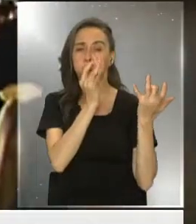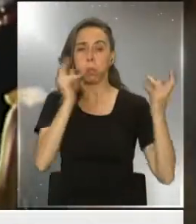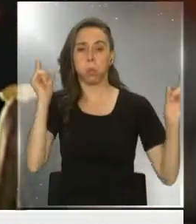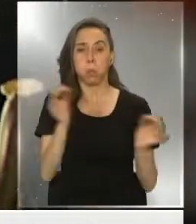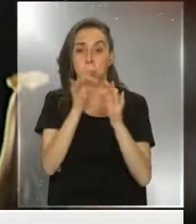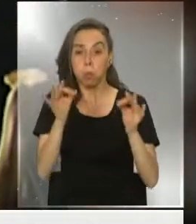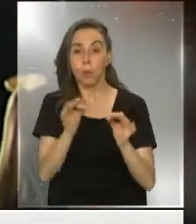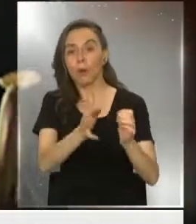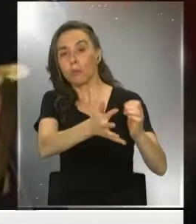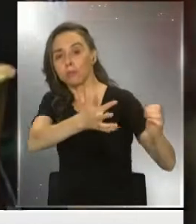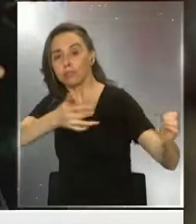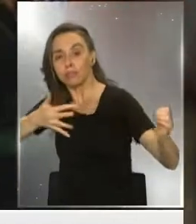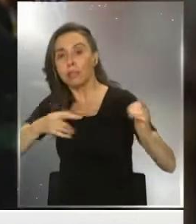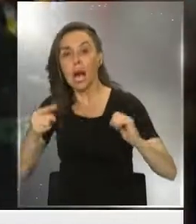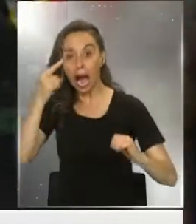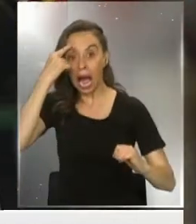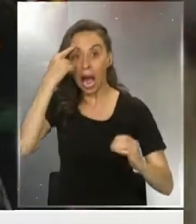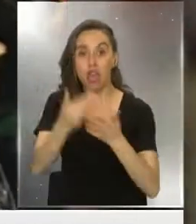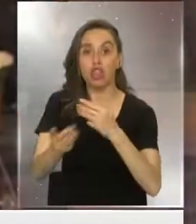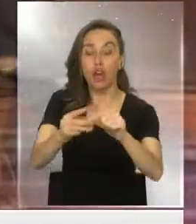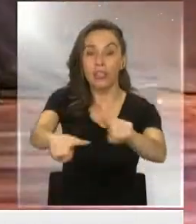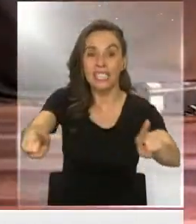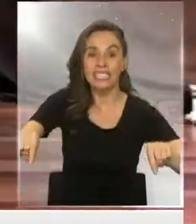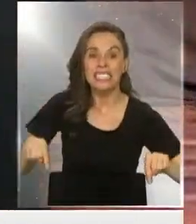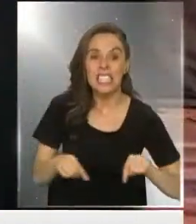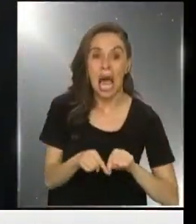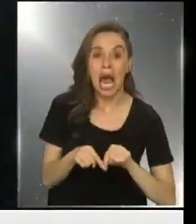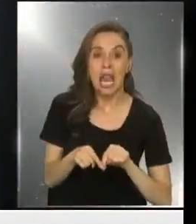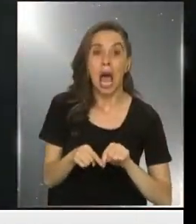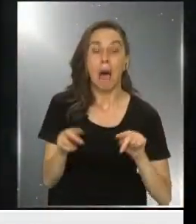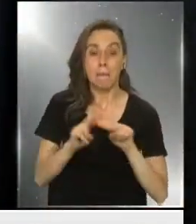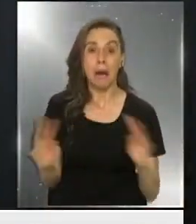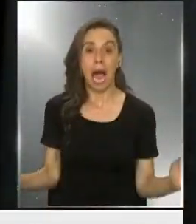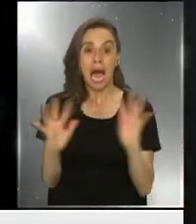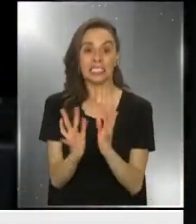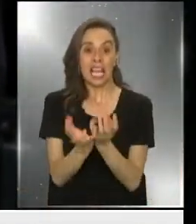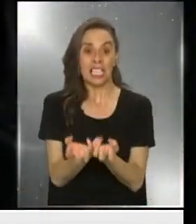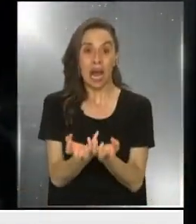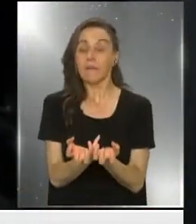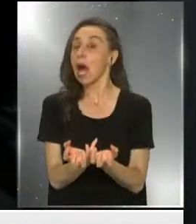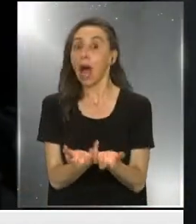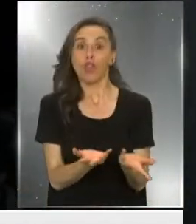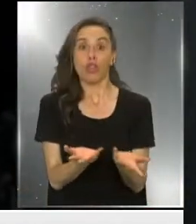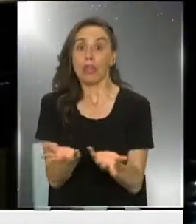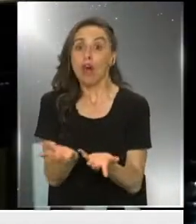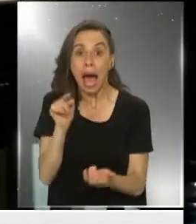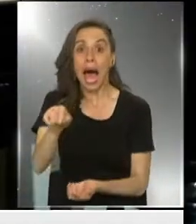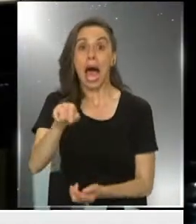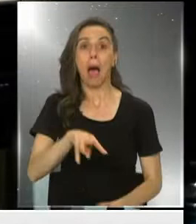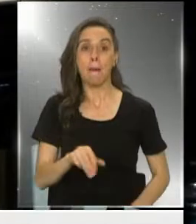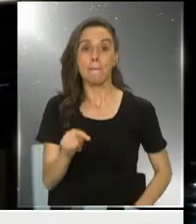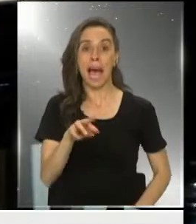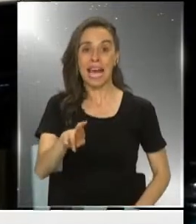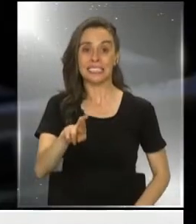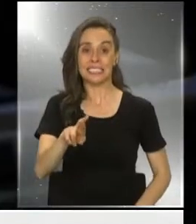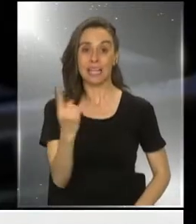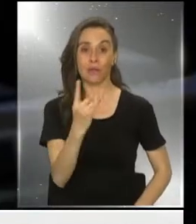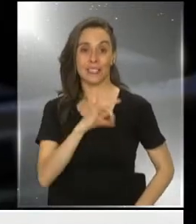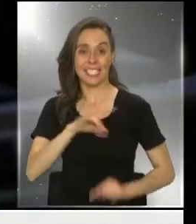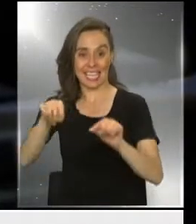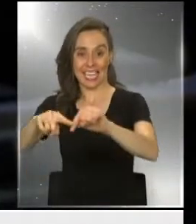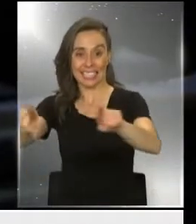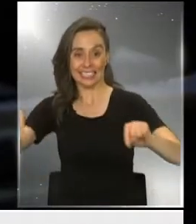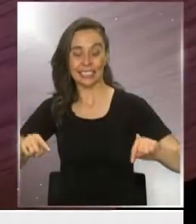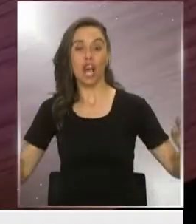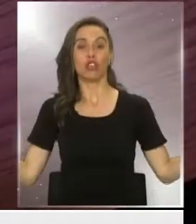Y ahí apareció una sala en el camino, la Master, que no estaba para nada acondicionada con lo necesario para reunir a todo el equipo que